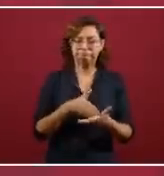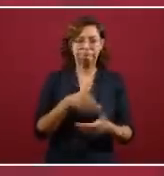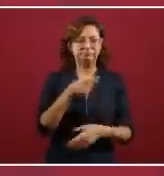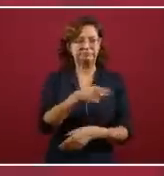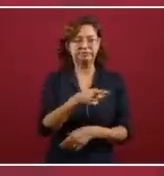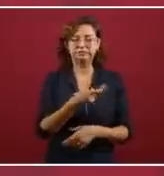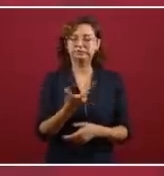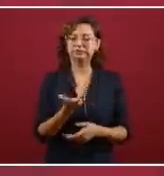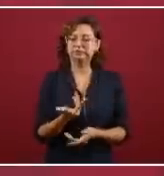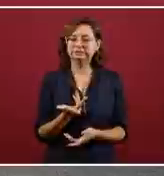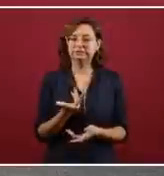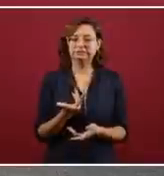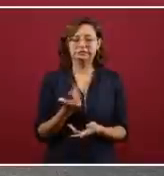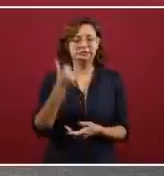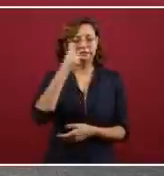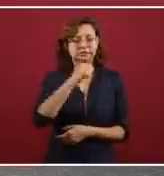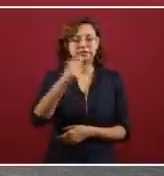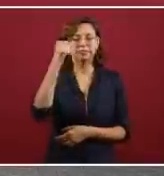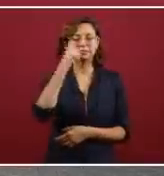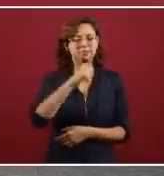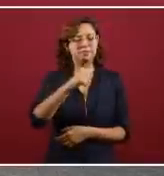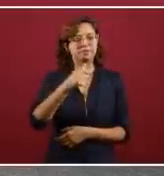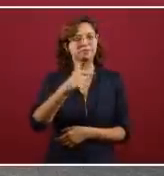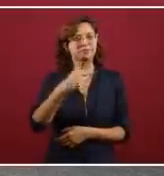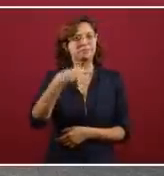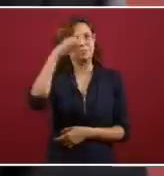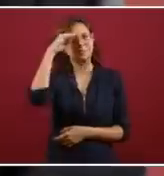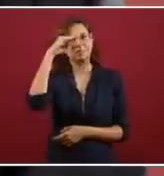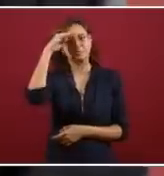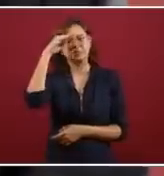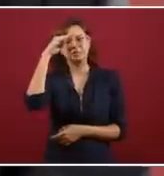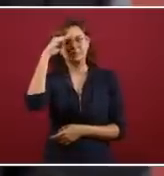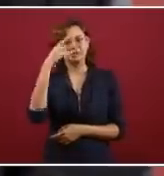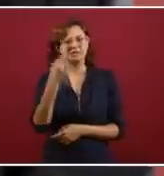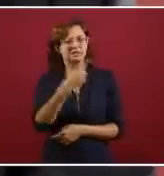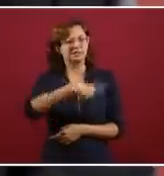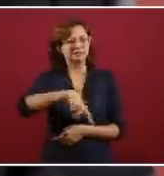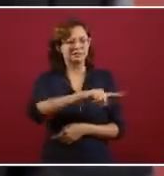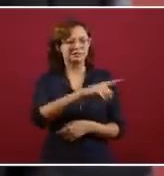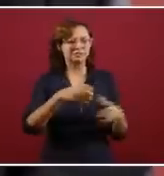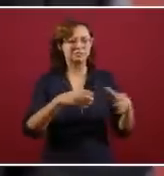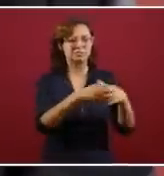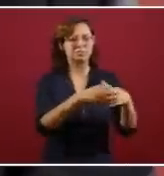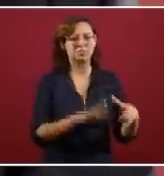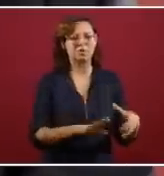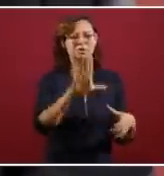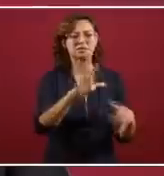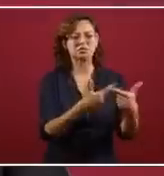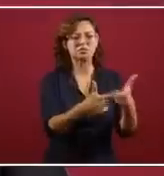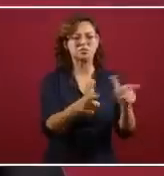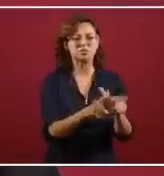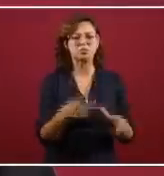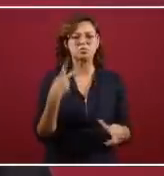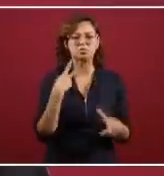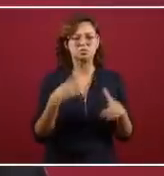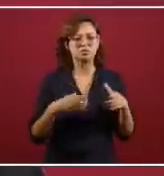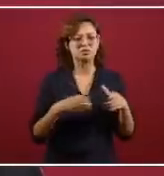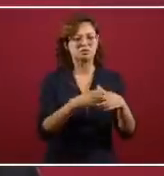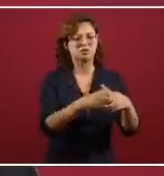activista, siempre pensé que era como un sector de un partido, y ahora